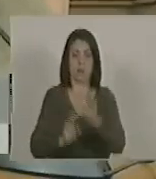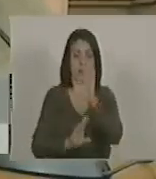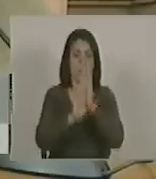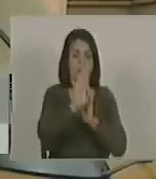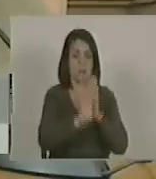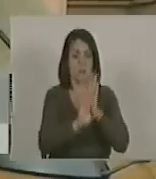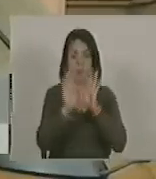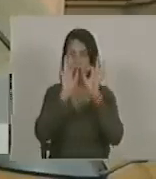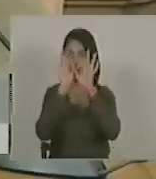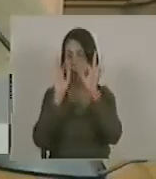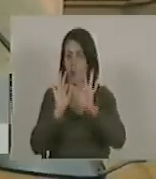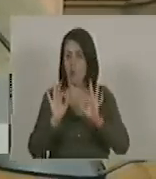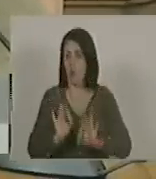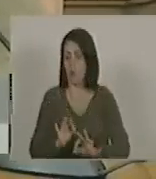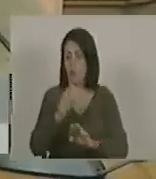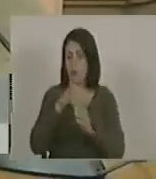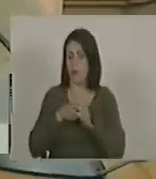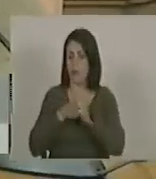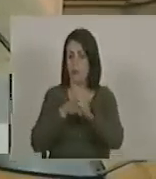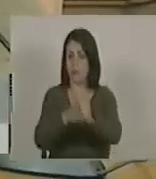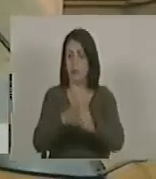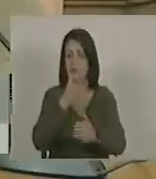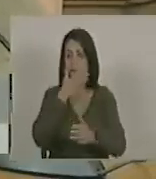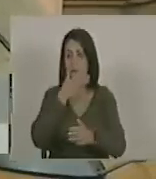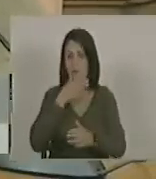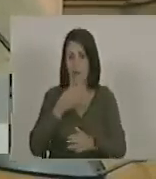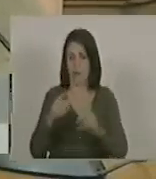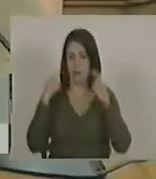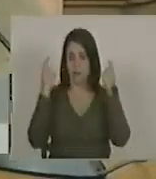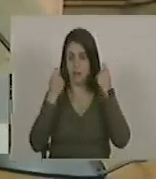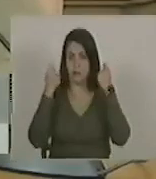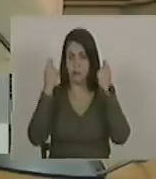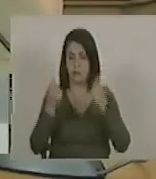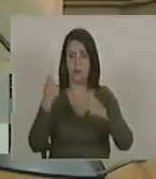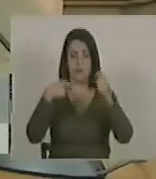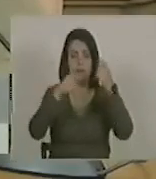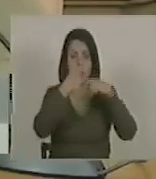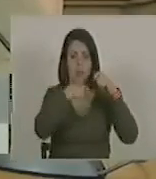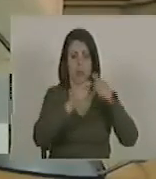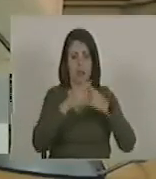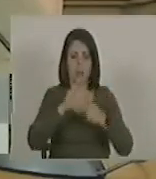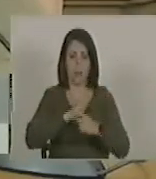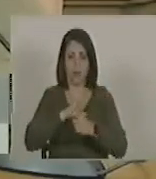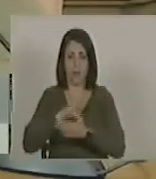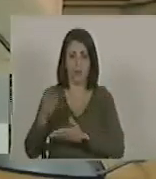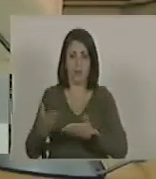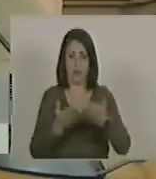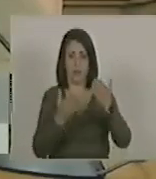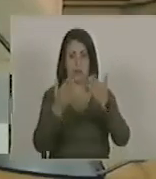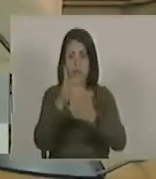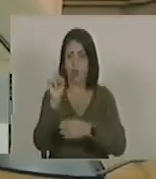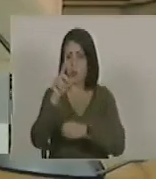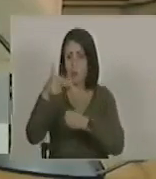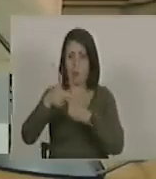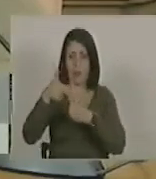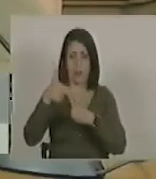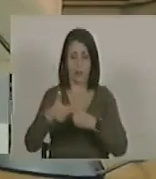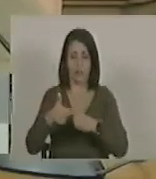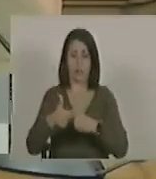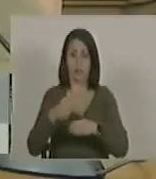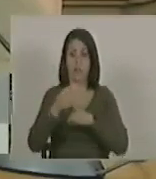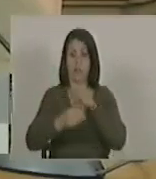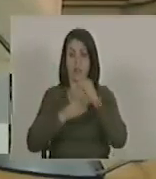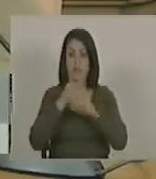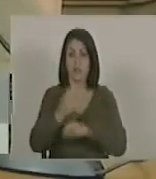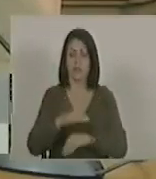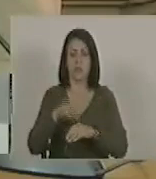desarrollar mecanismos orientados a facilitar y promover la exportación de bienes y servicios no petroleros